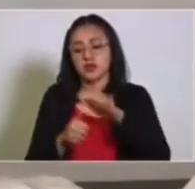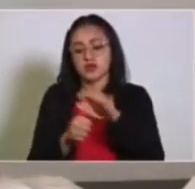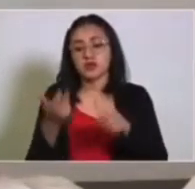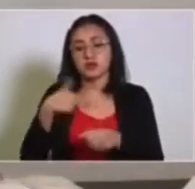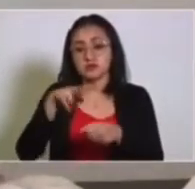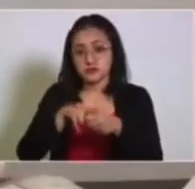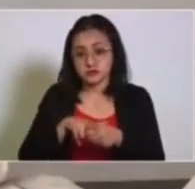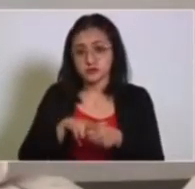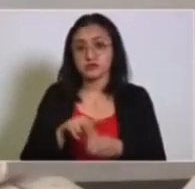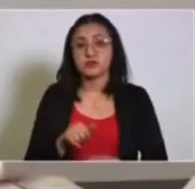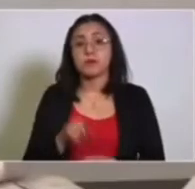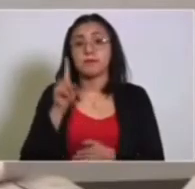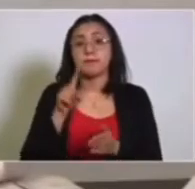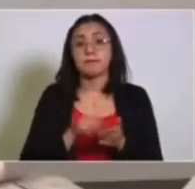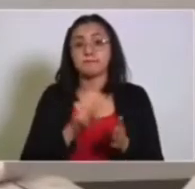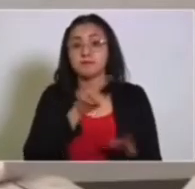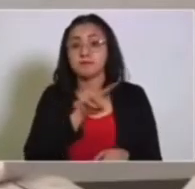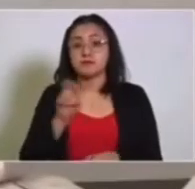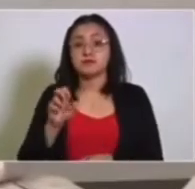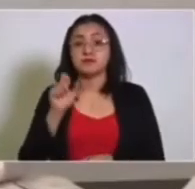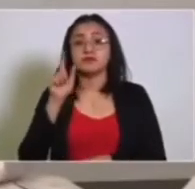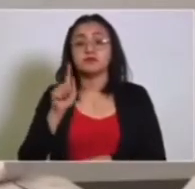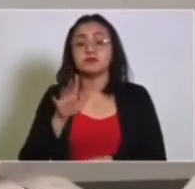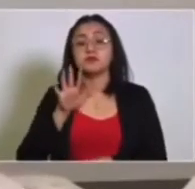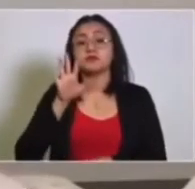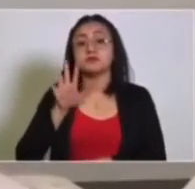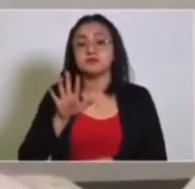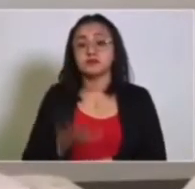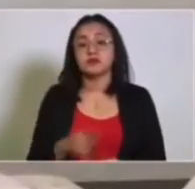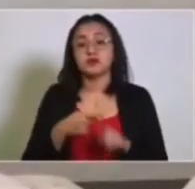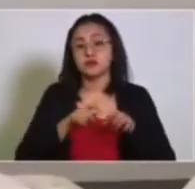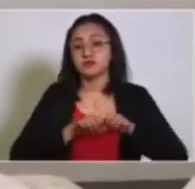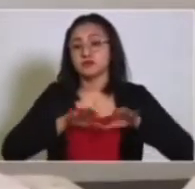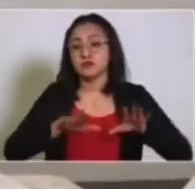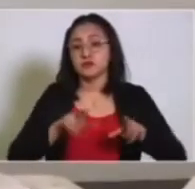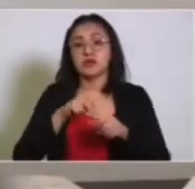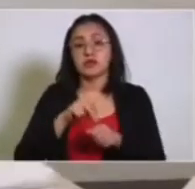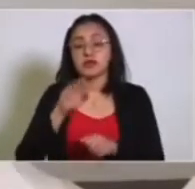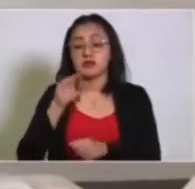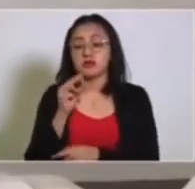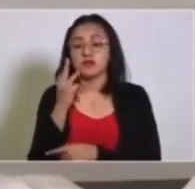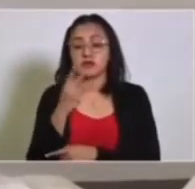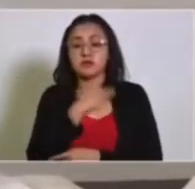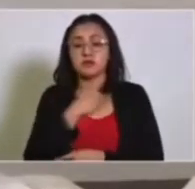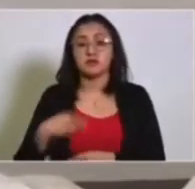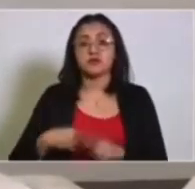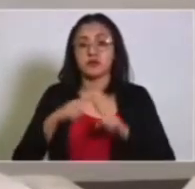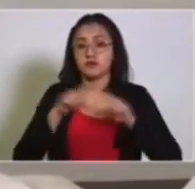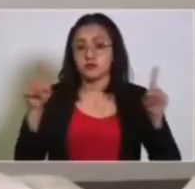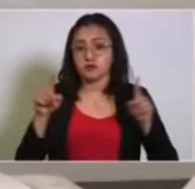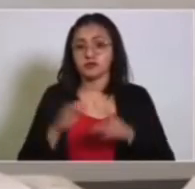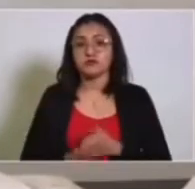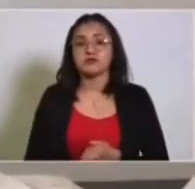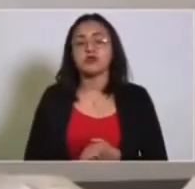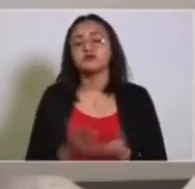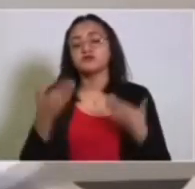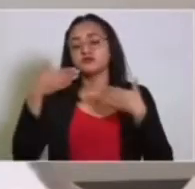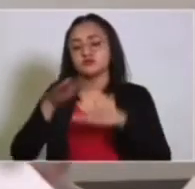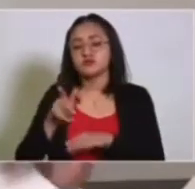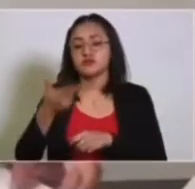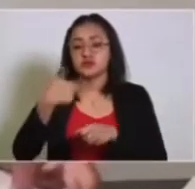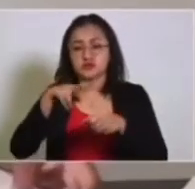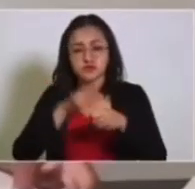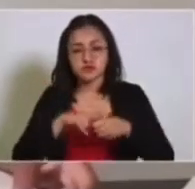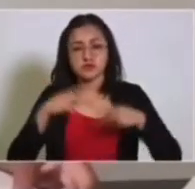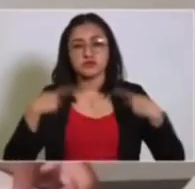ambulatorios hospitalizados 1.275 distribuidos en 93 municipios en lo que respecta a la